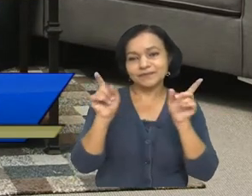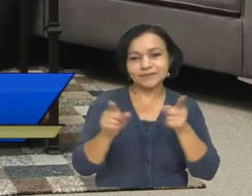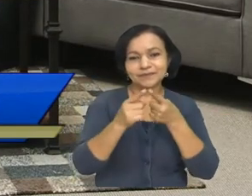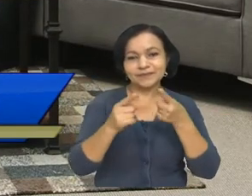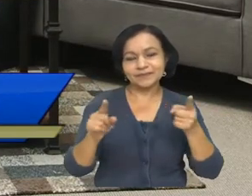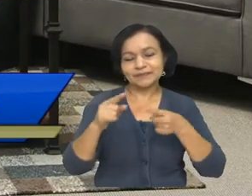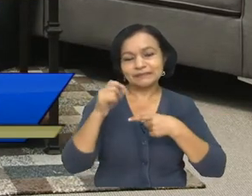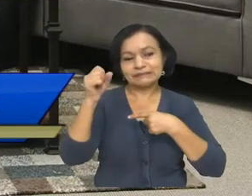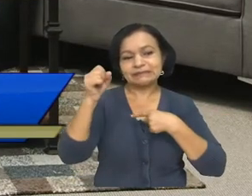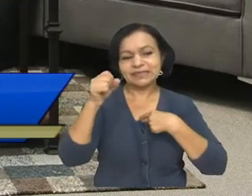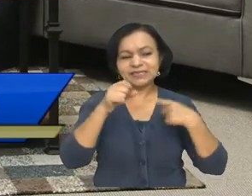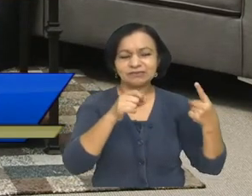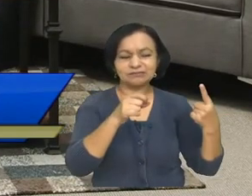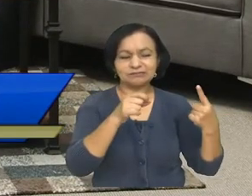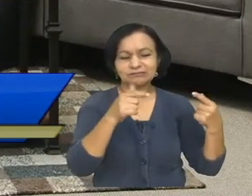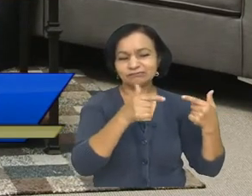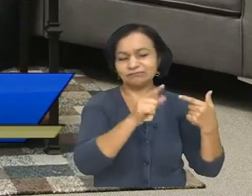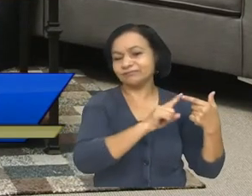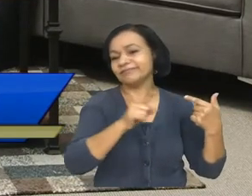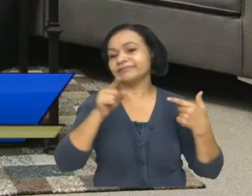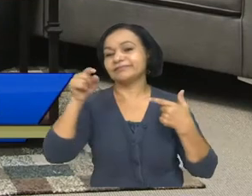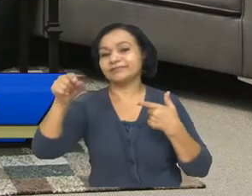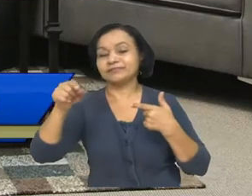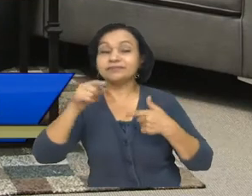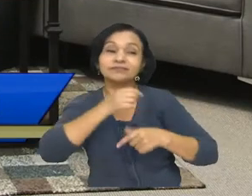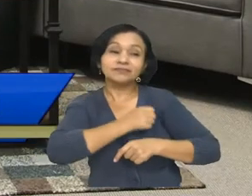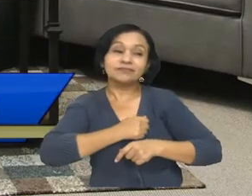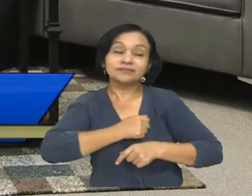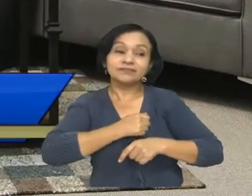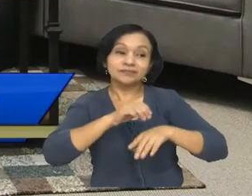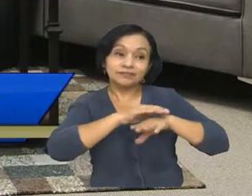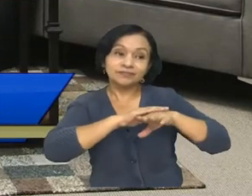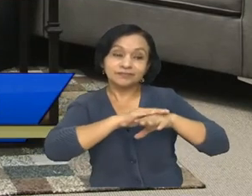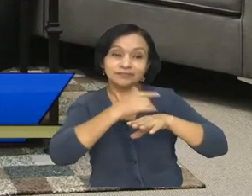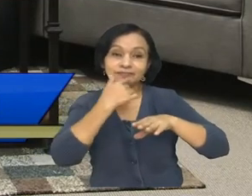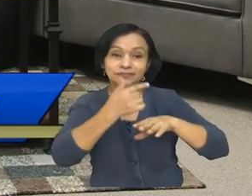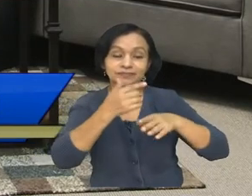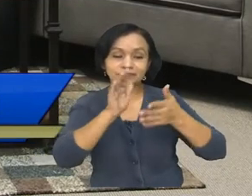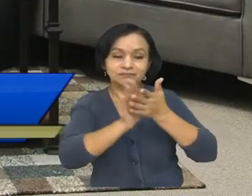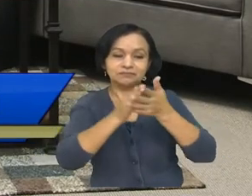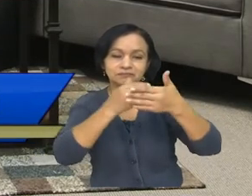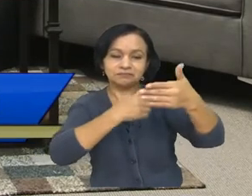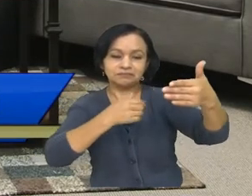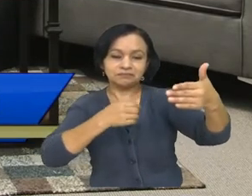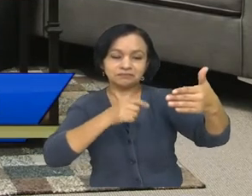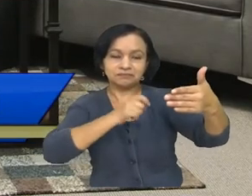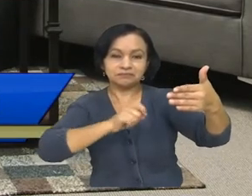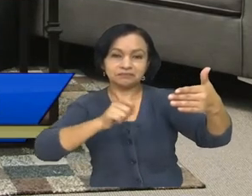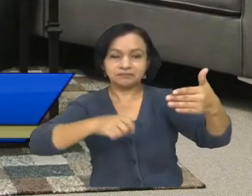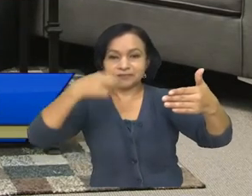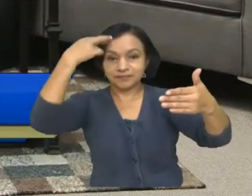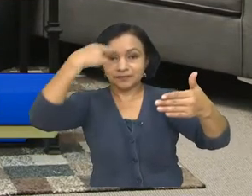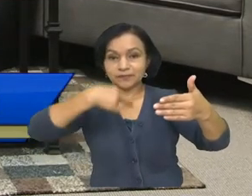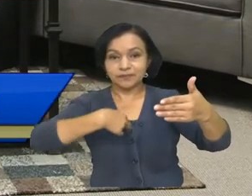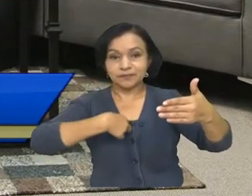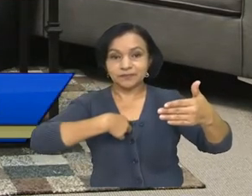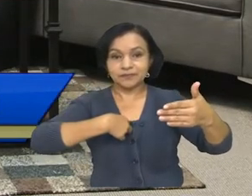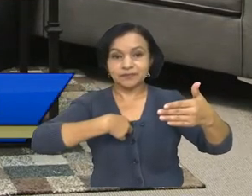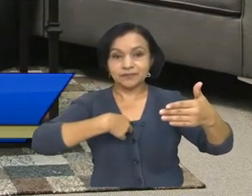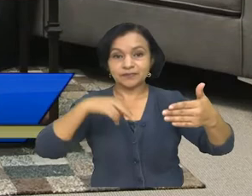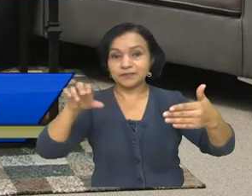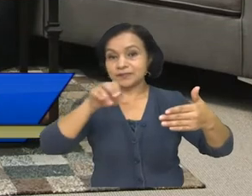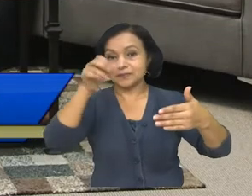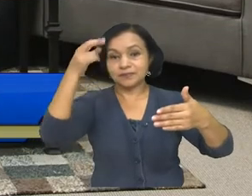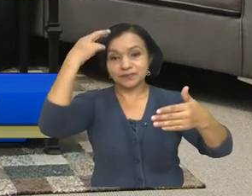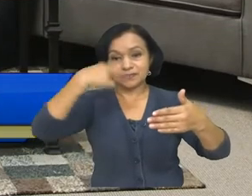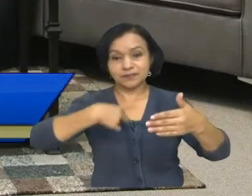música. Entonces pedí mi baja, que la dieron en un papel, la firmó el responsable, y ahí ya eran otros